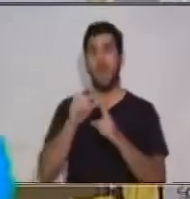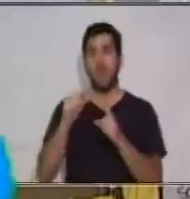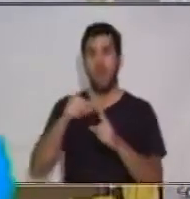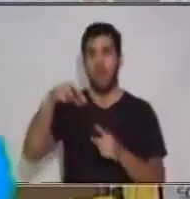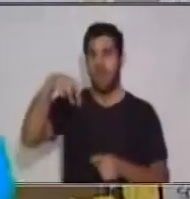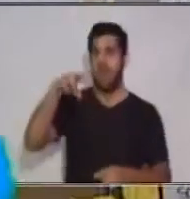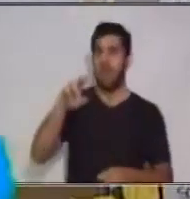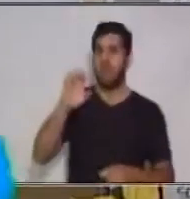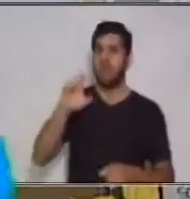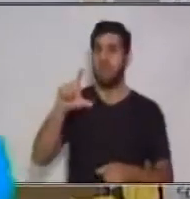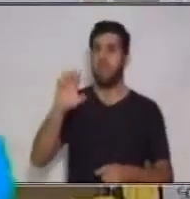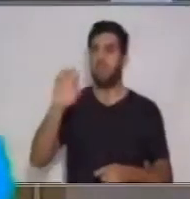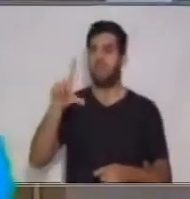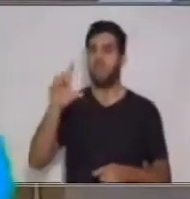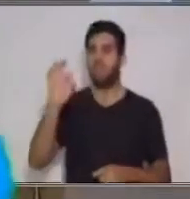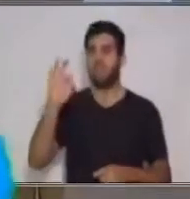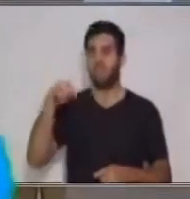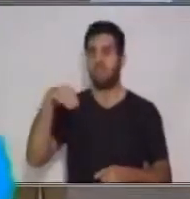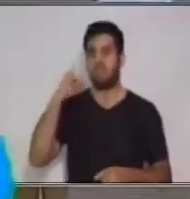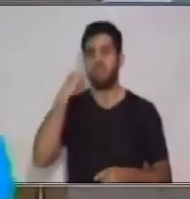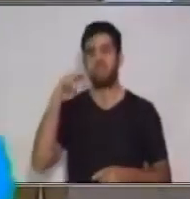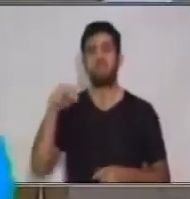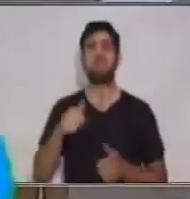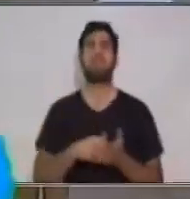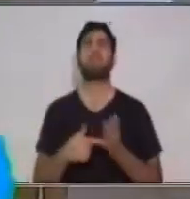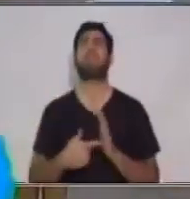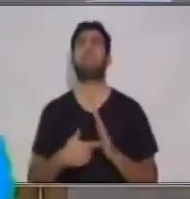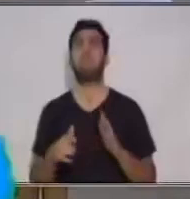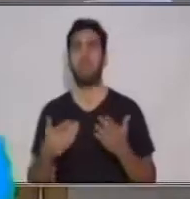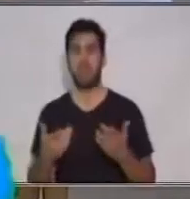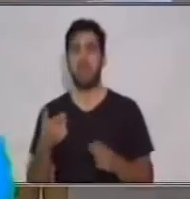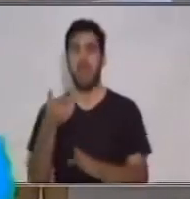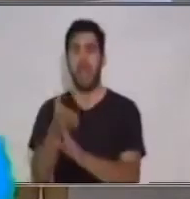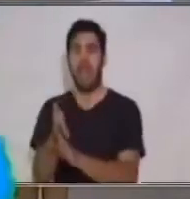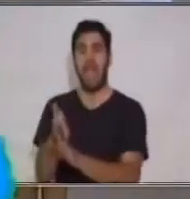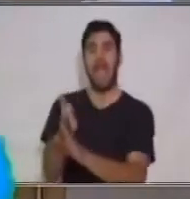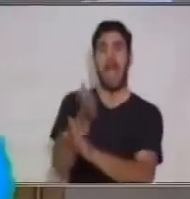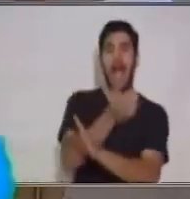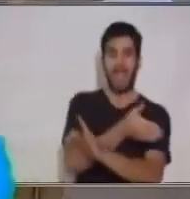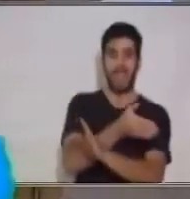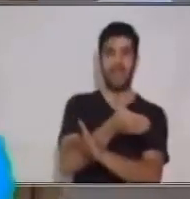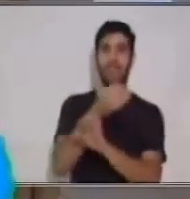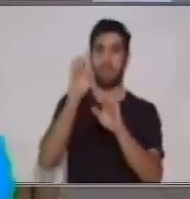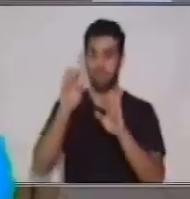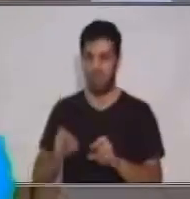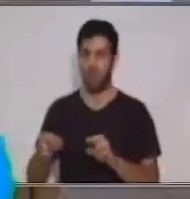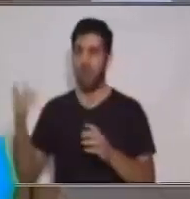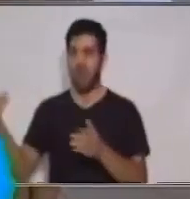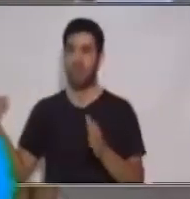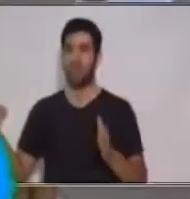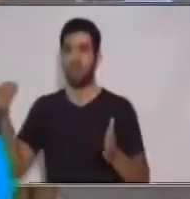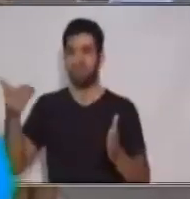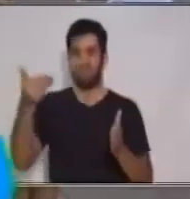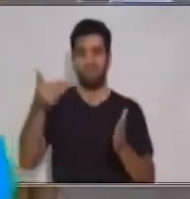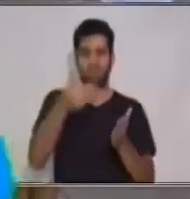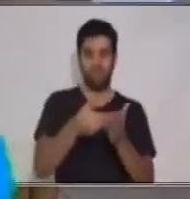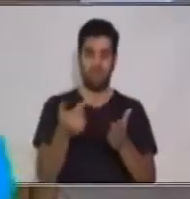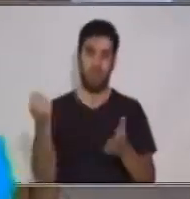pues está compuesta de un prefijo, en este caso es el prefijo pre, que significa